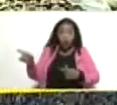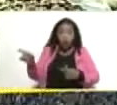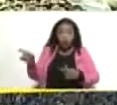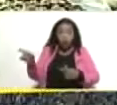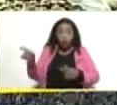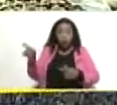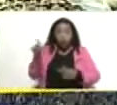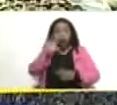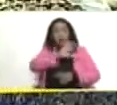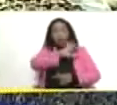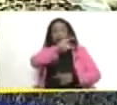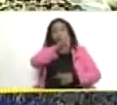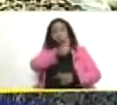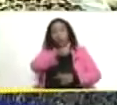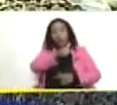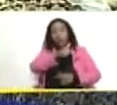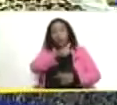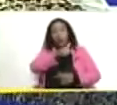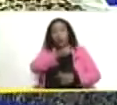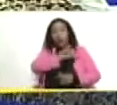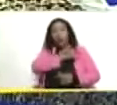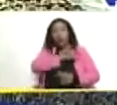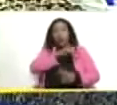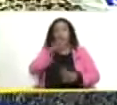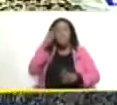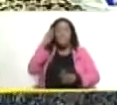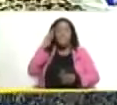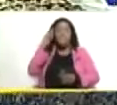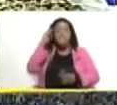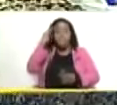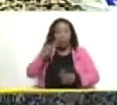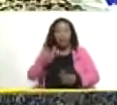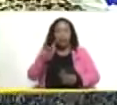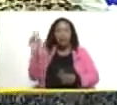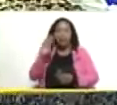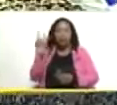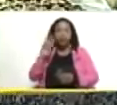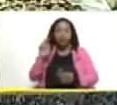Venezuela, la Universidad Militar Bolivariana.